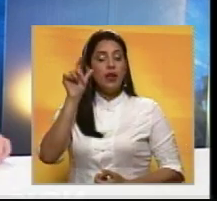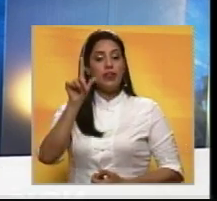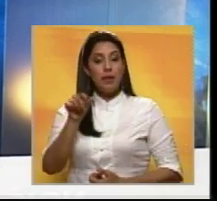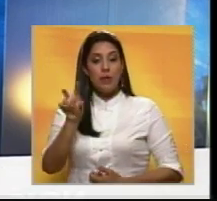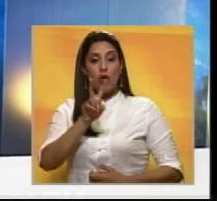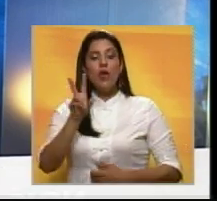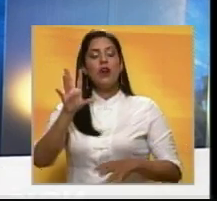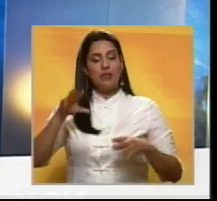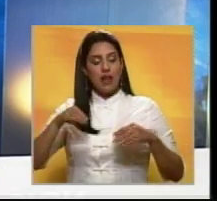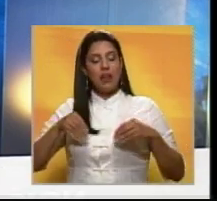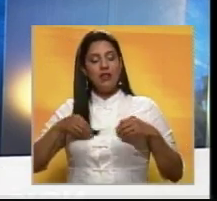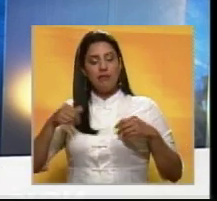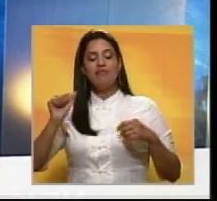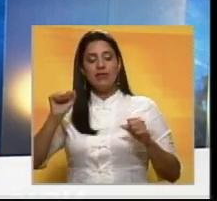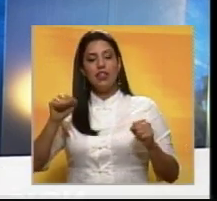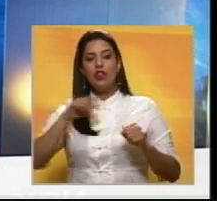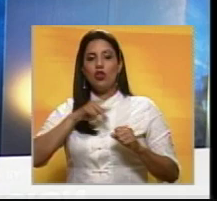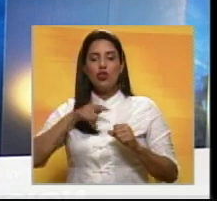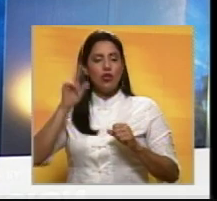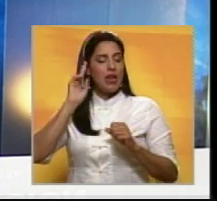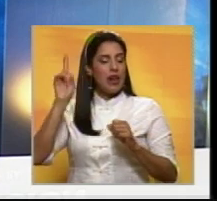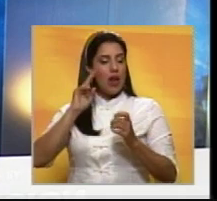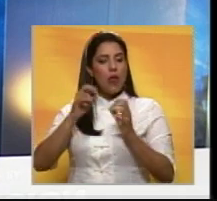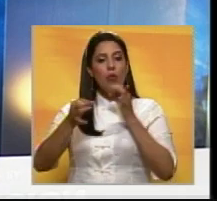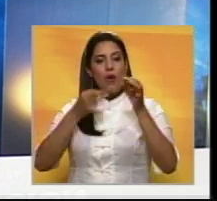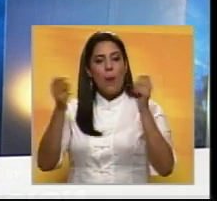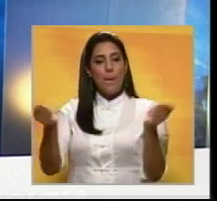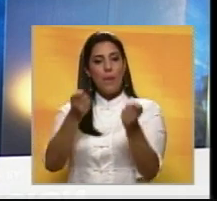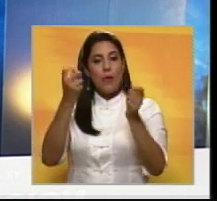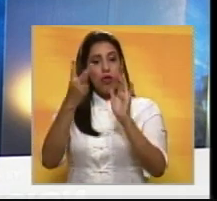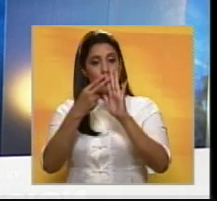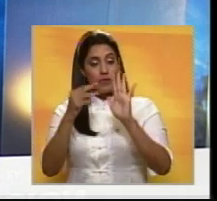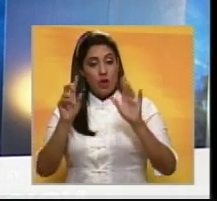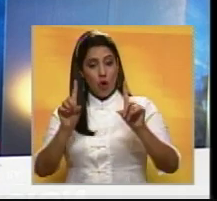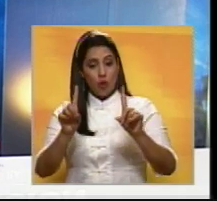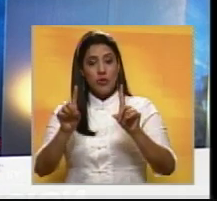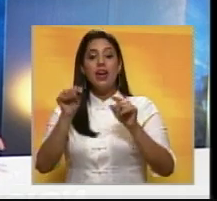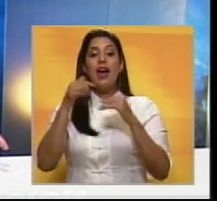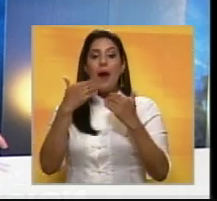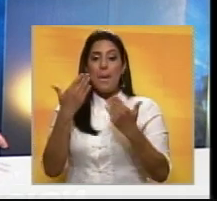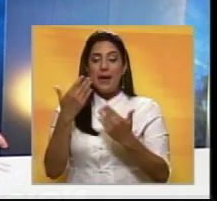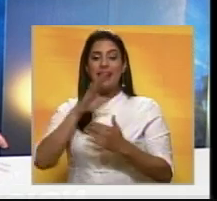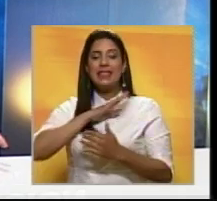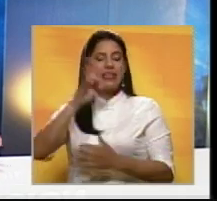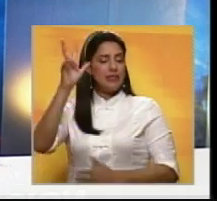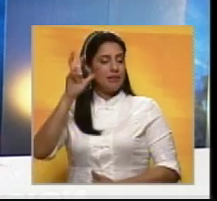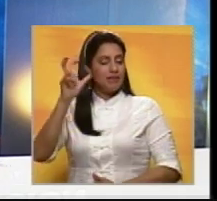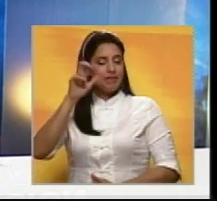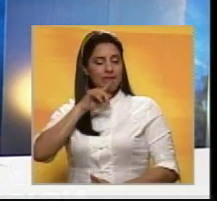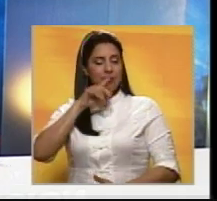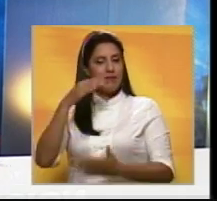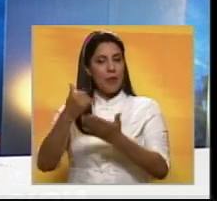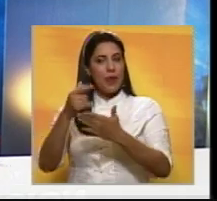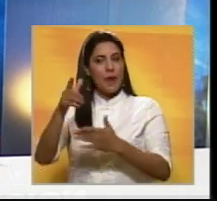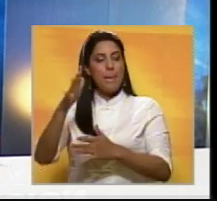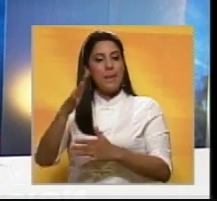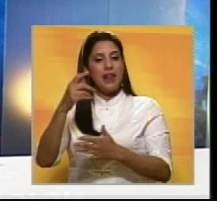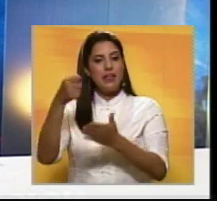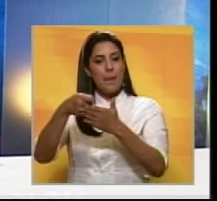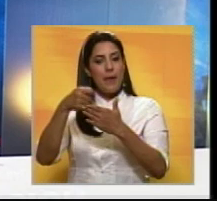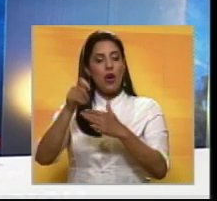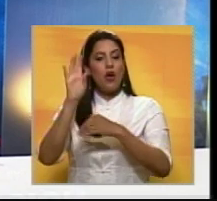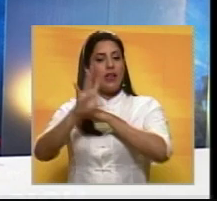Heredia reconocieron la autenticidad de unos audios grabados durante su campaña de 2011. Esto tras tener que escucharlos como evidencia de presuntos